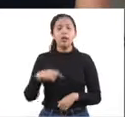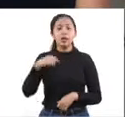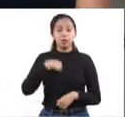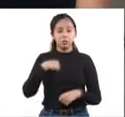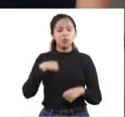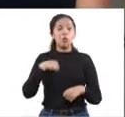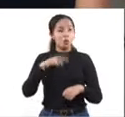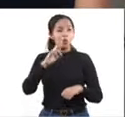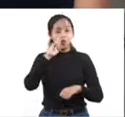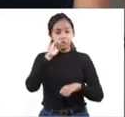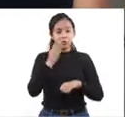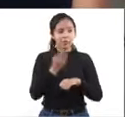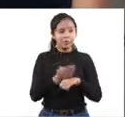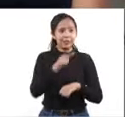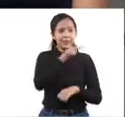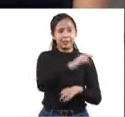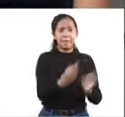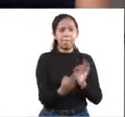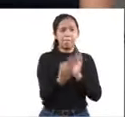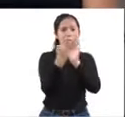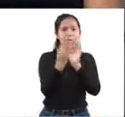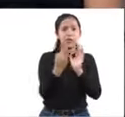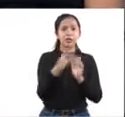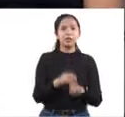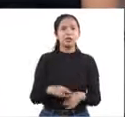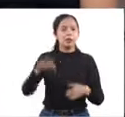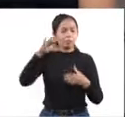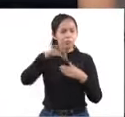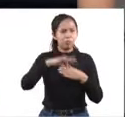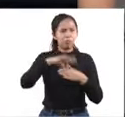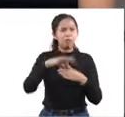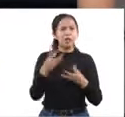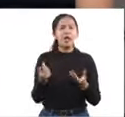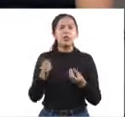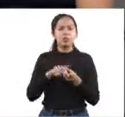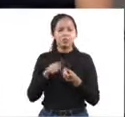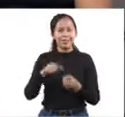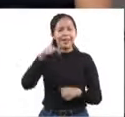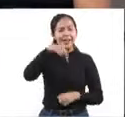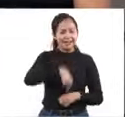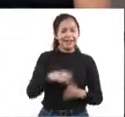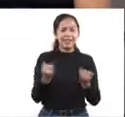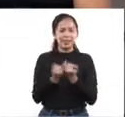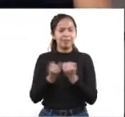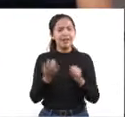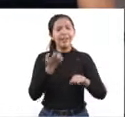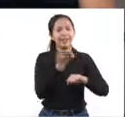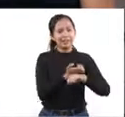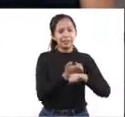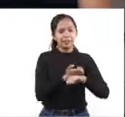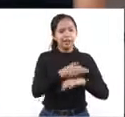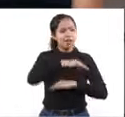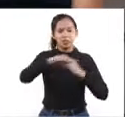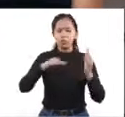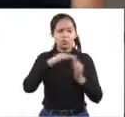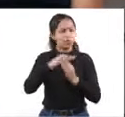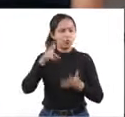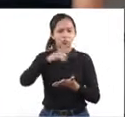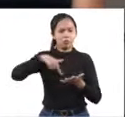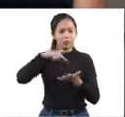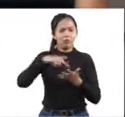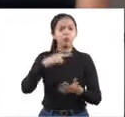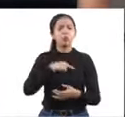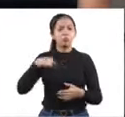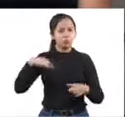y representarlos allá, sacar el voto allá y sacarlo aquí. En el exterior podemos votar los mexicanos. Tenemos